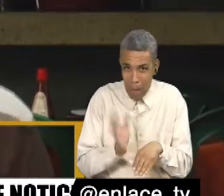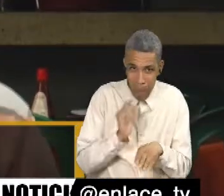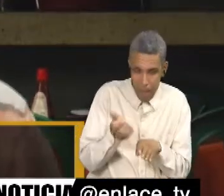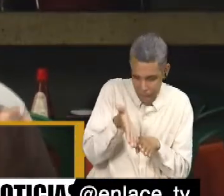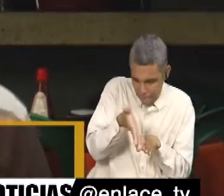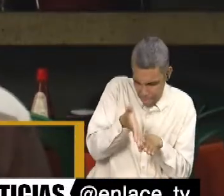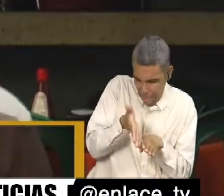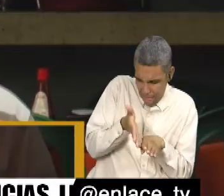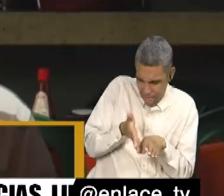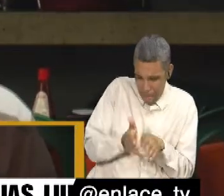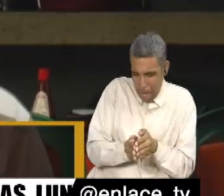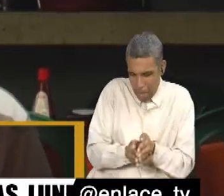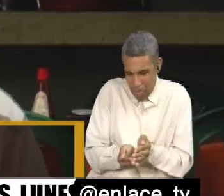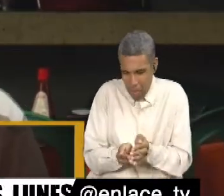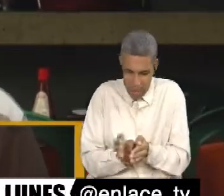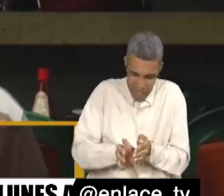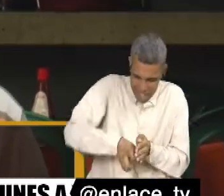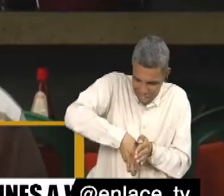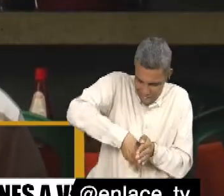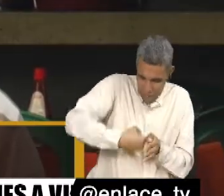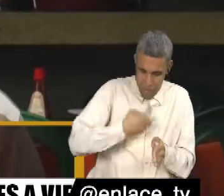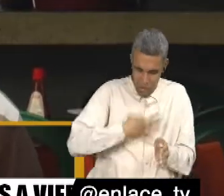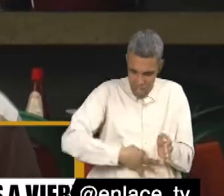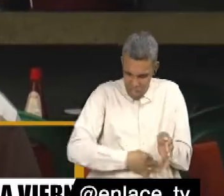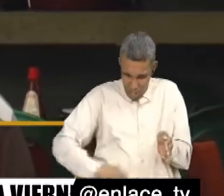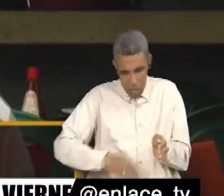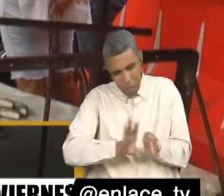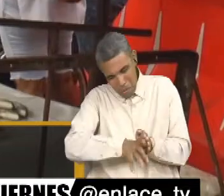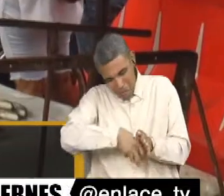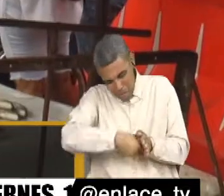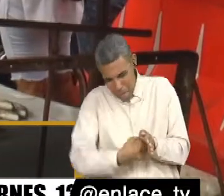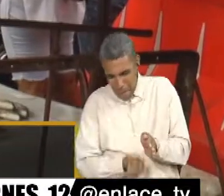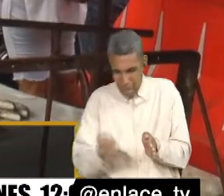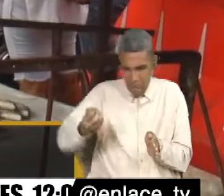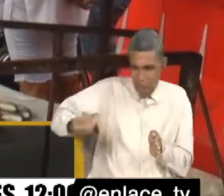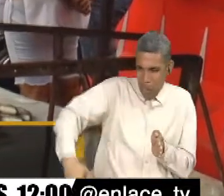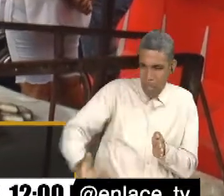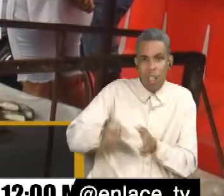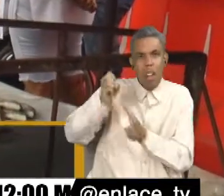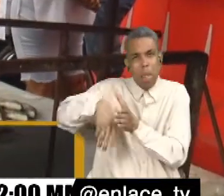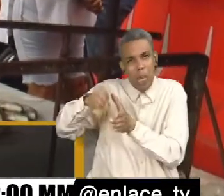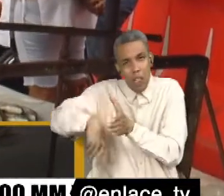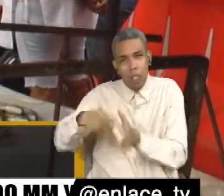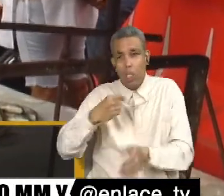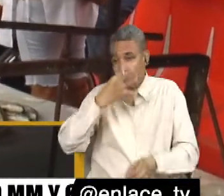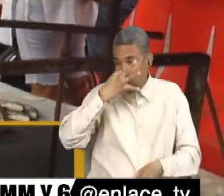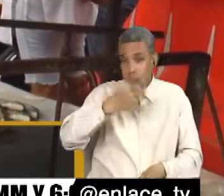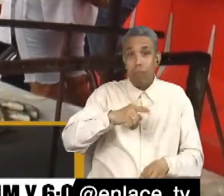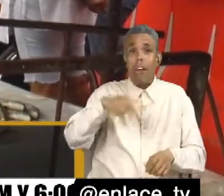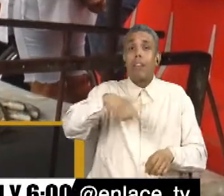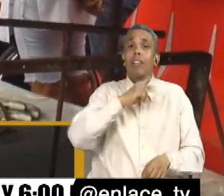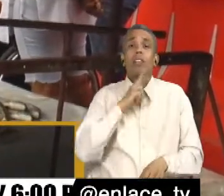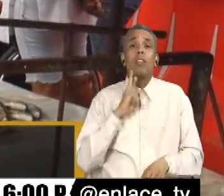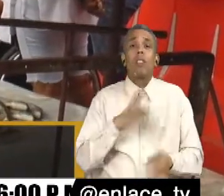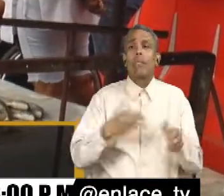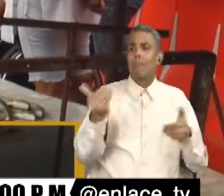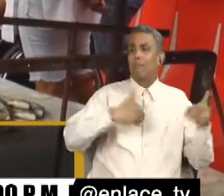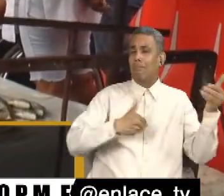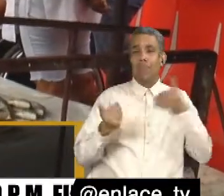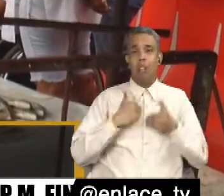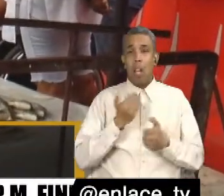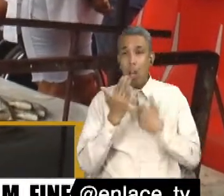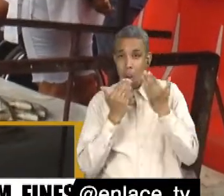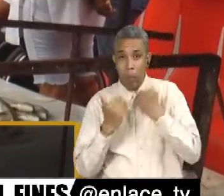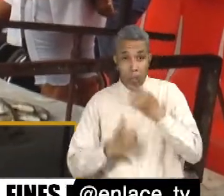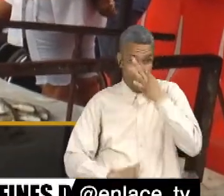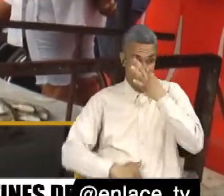produce, llega la gente a comer e inmediatamente se van. Manifiestan los afectados que por las condiciones antihigiénicas del lugar,